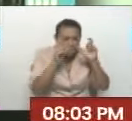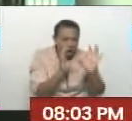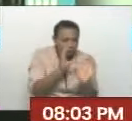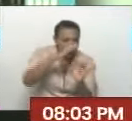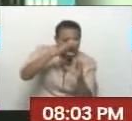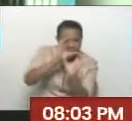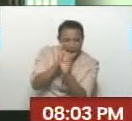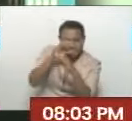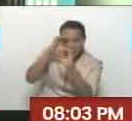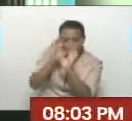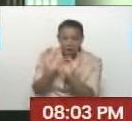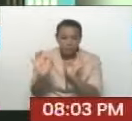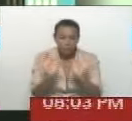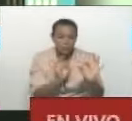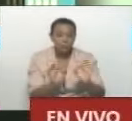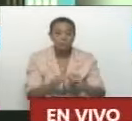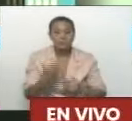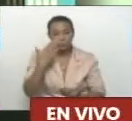trocha.